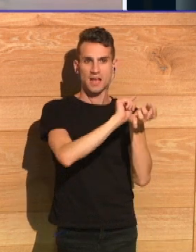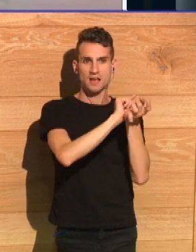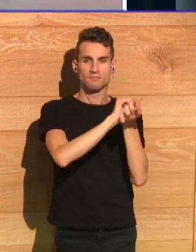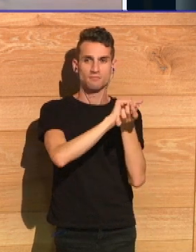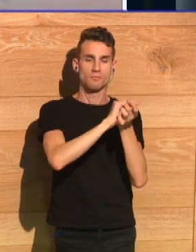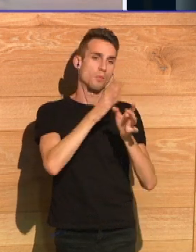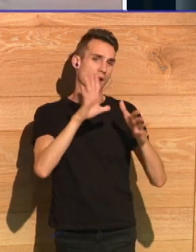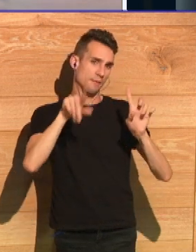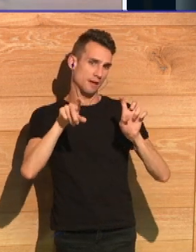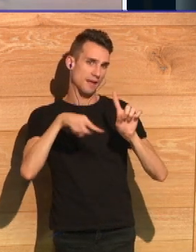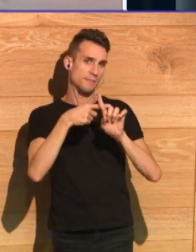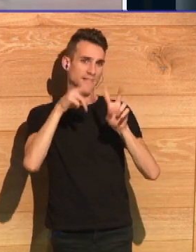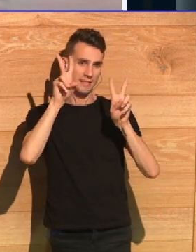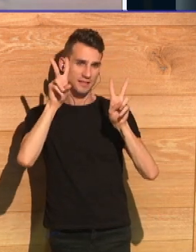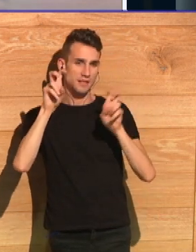el cambio climático.